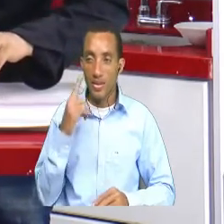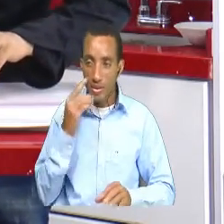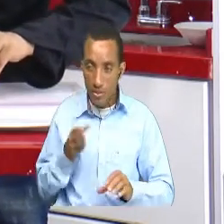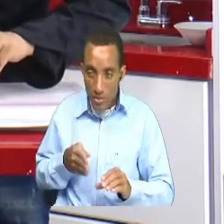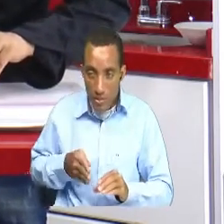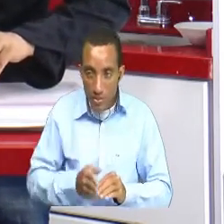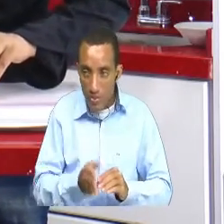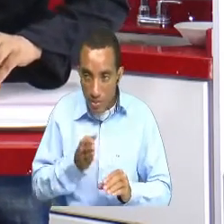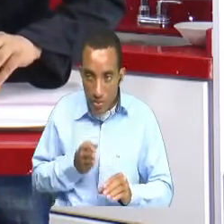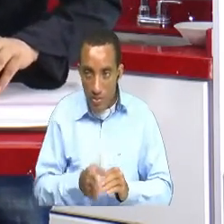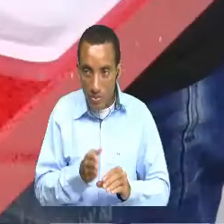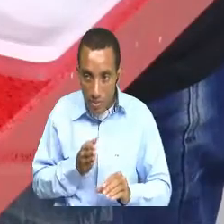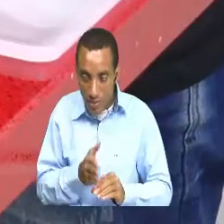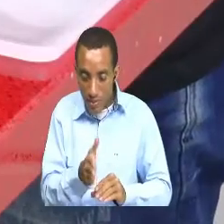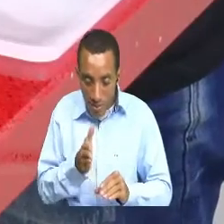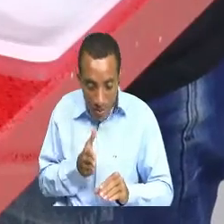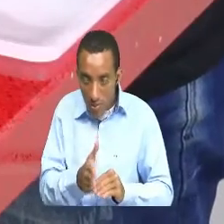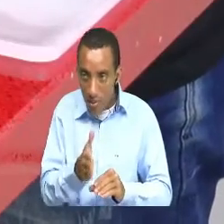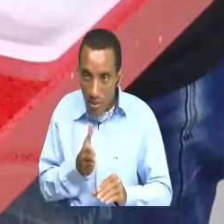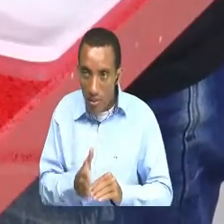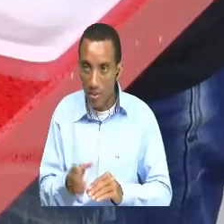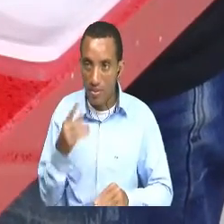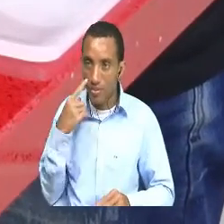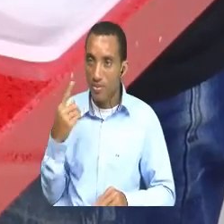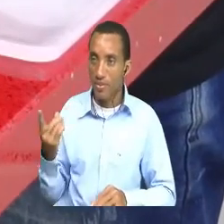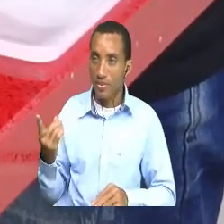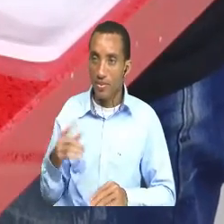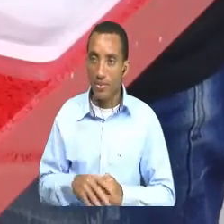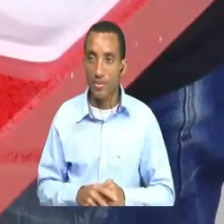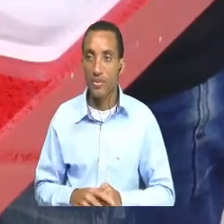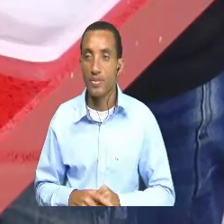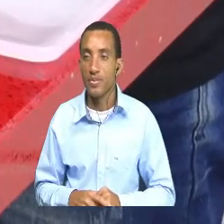vamos a cortar esta punta